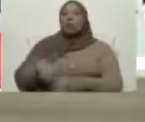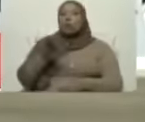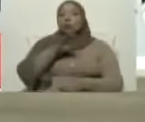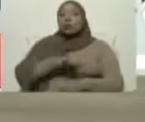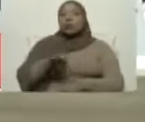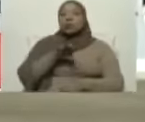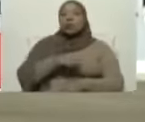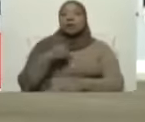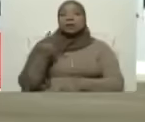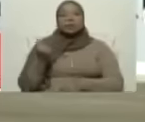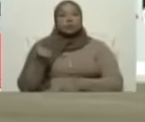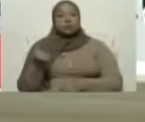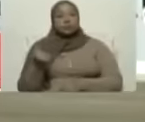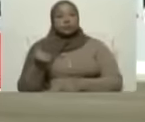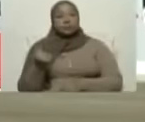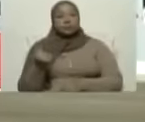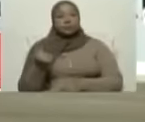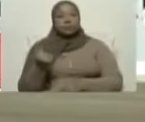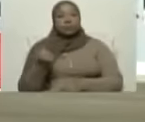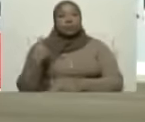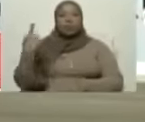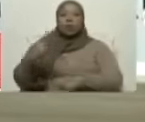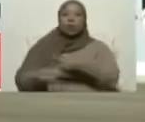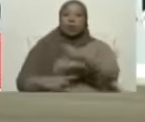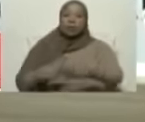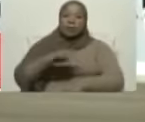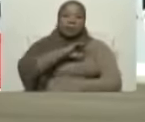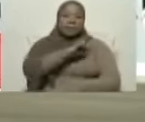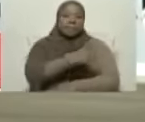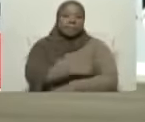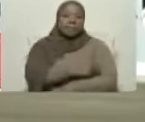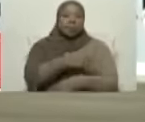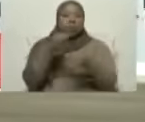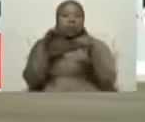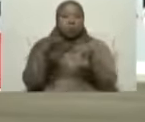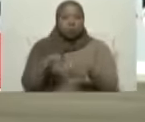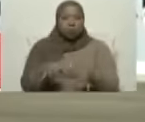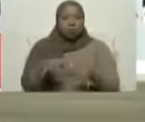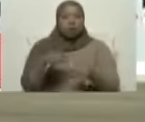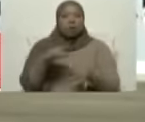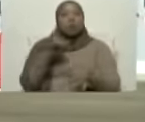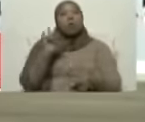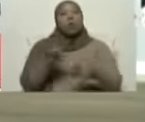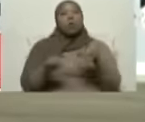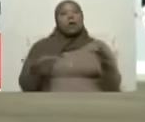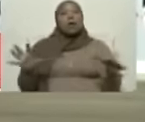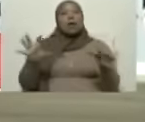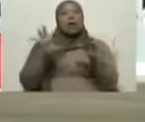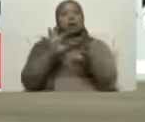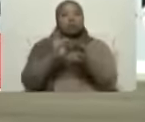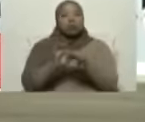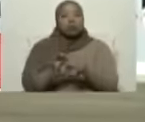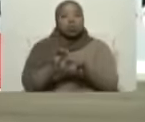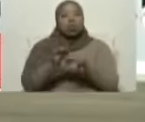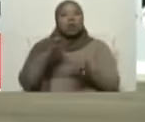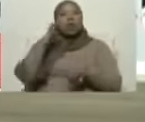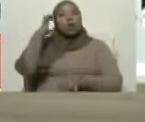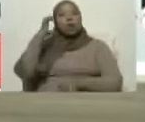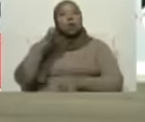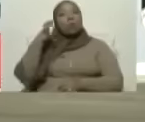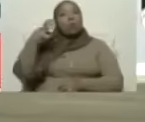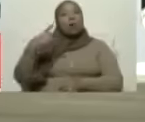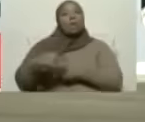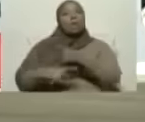social. Desde el Poder Electoral exigimos a la Unión Europea que proceda